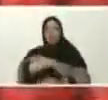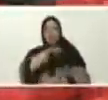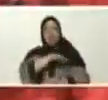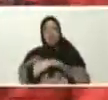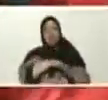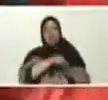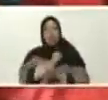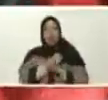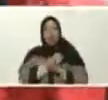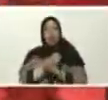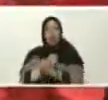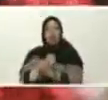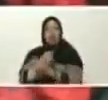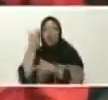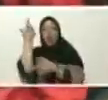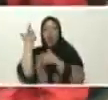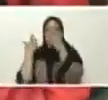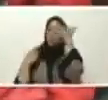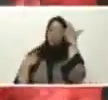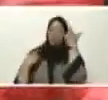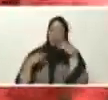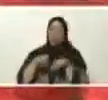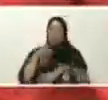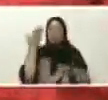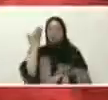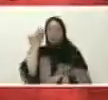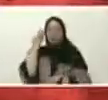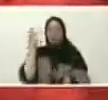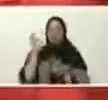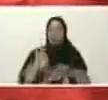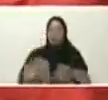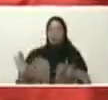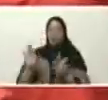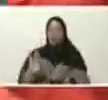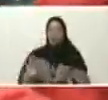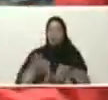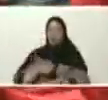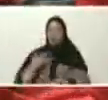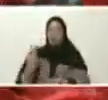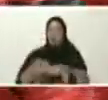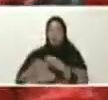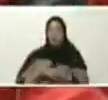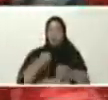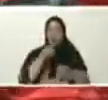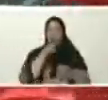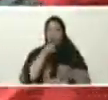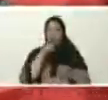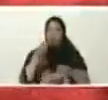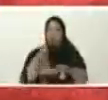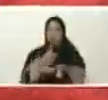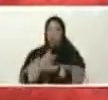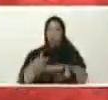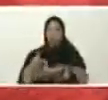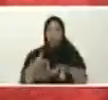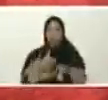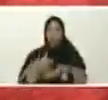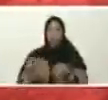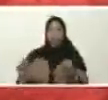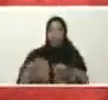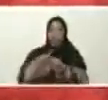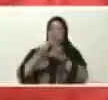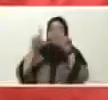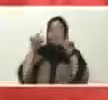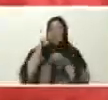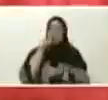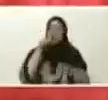un amor supremo de Hugo Chávez y de usted. No se trata solo de lo que podamos hacer como gobierno. Se trata de despertar la